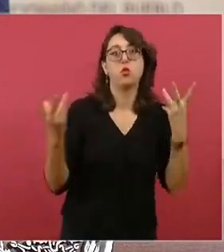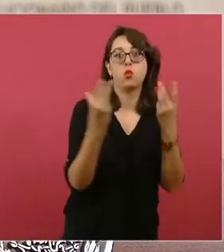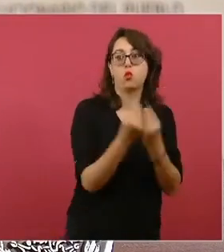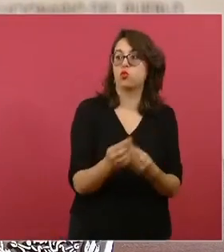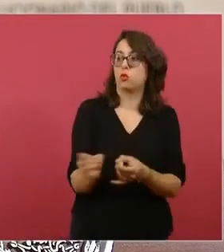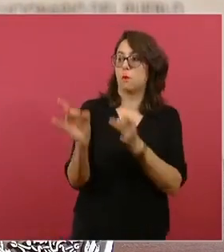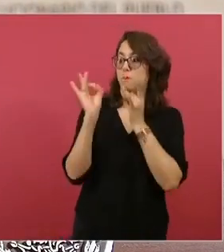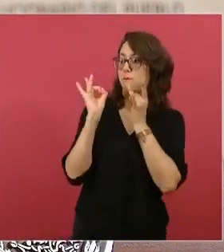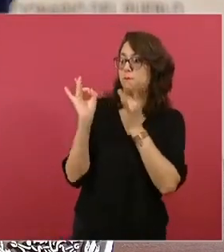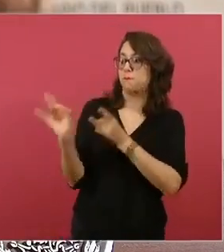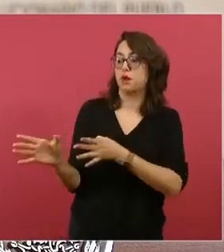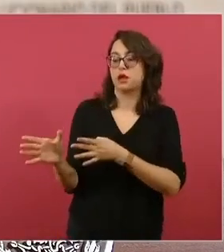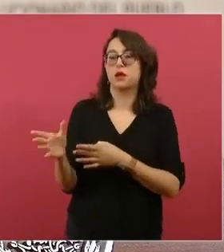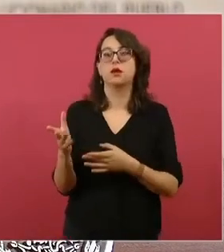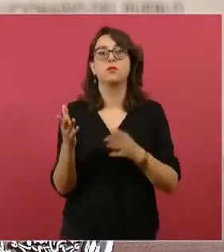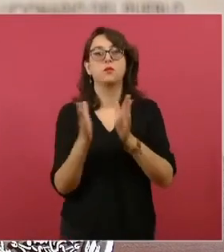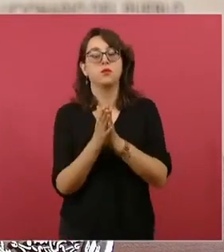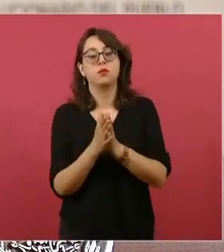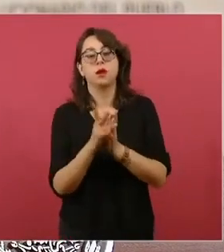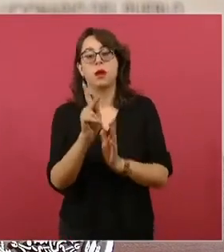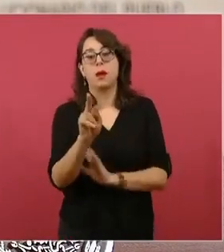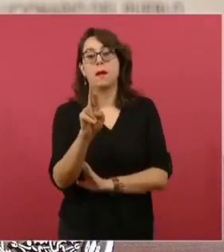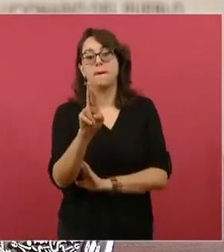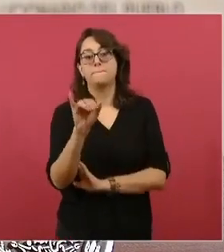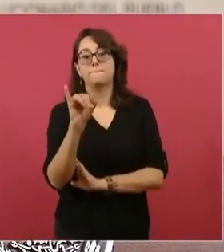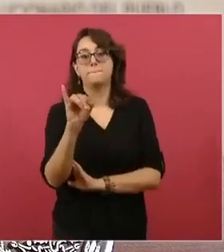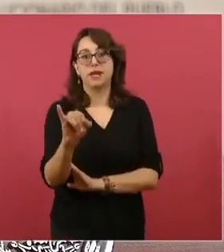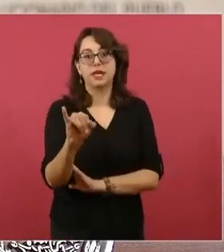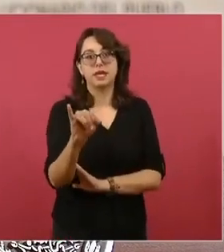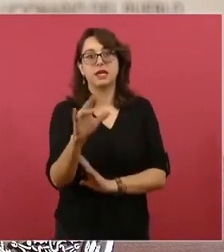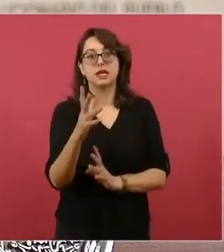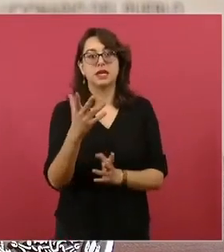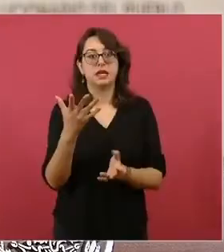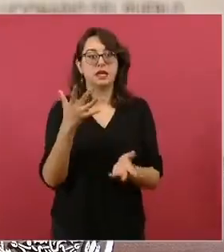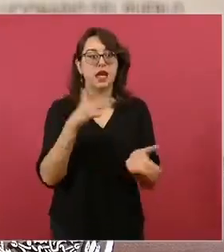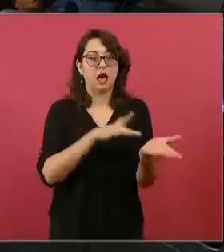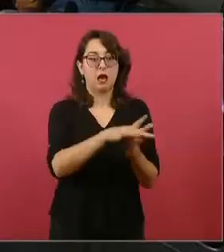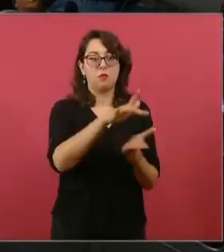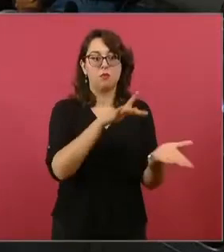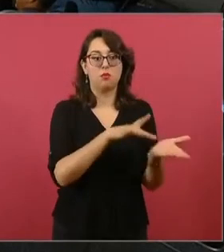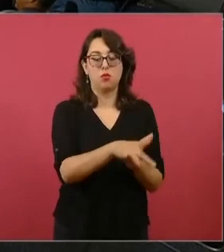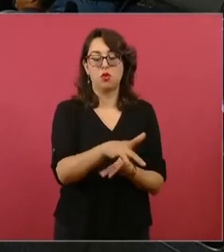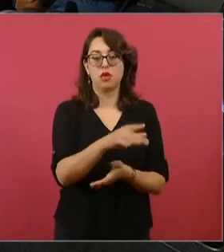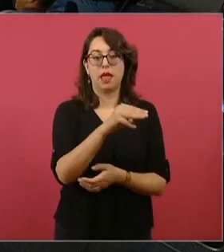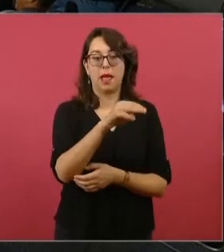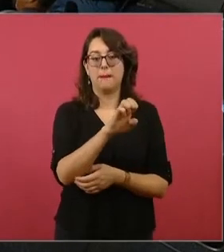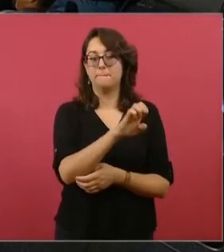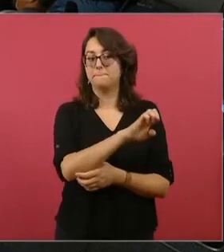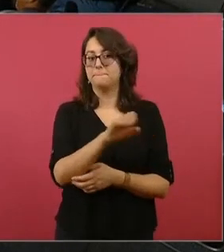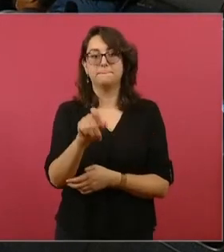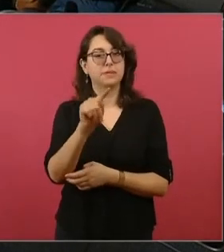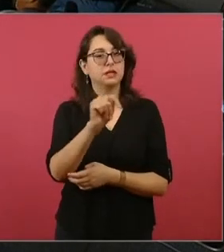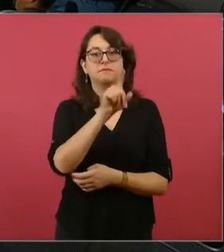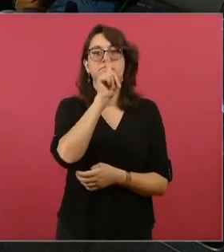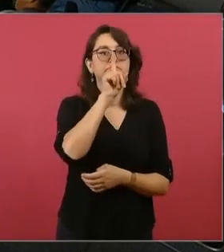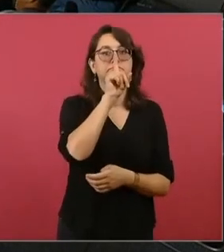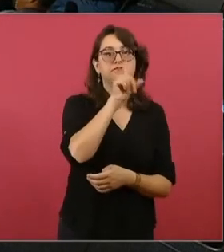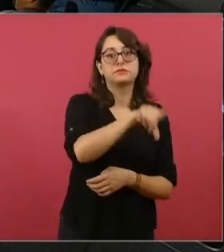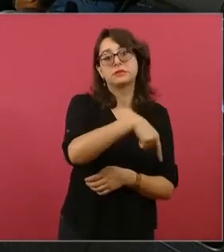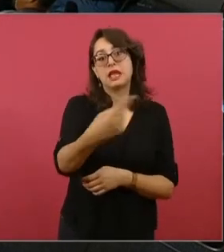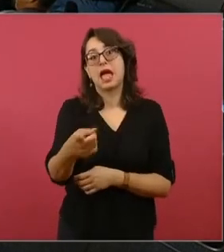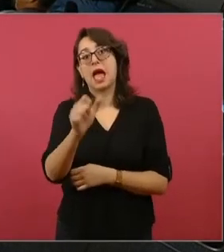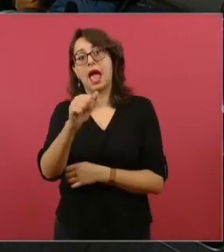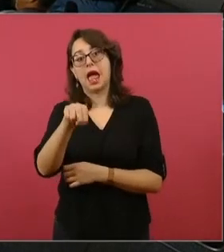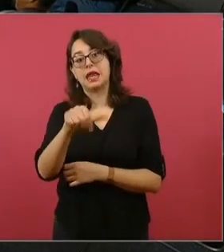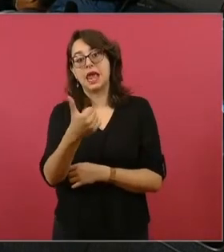para que nada más se quedara Anaya. Peña no aceptó. Luego,